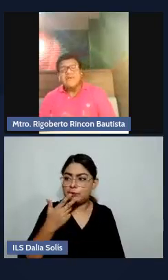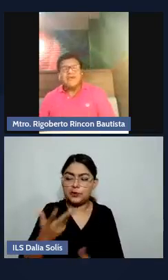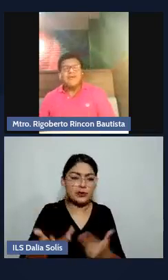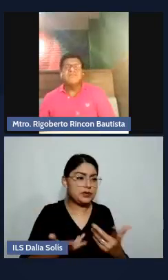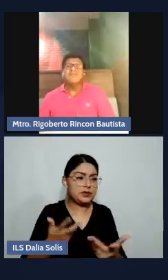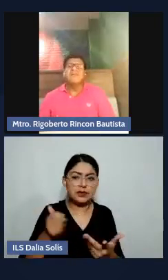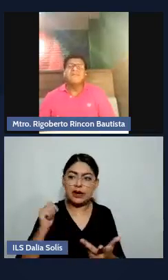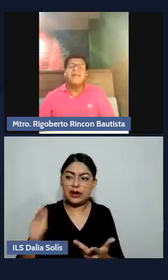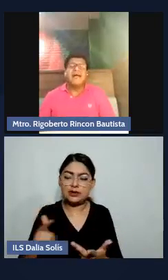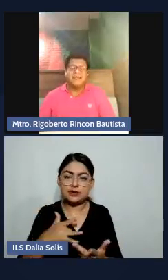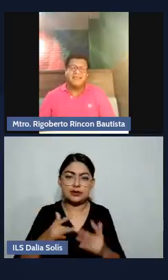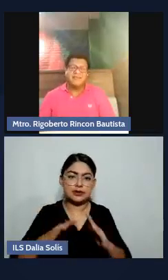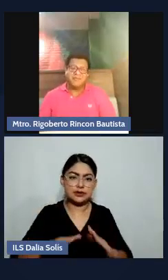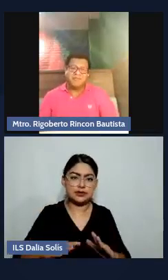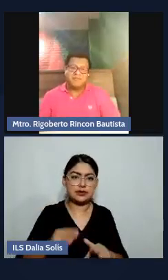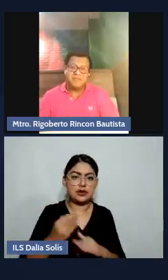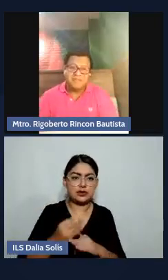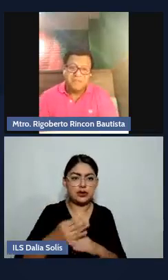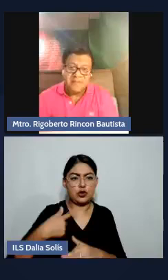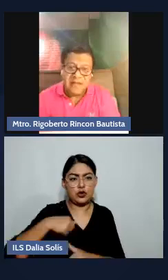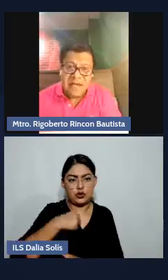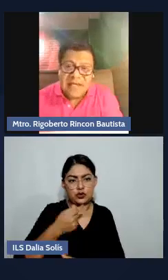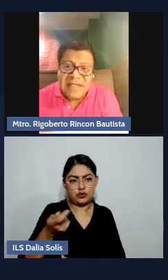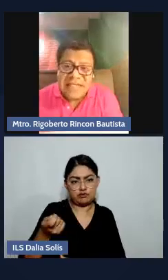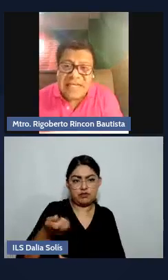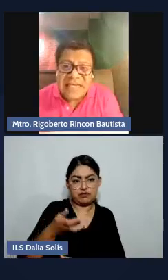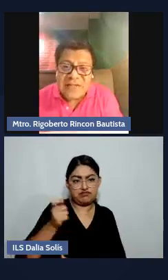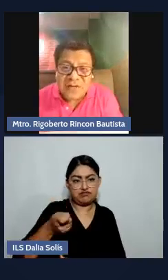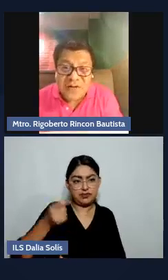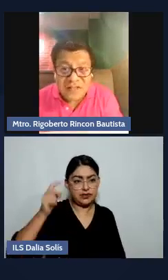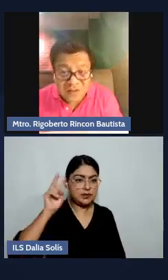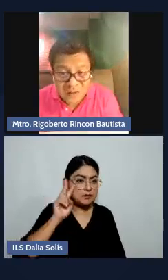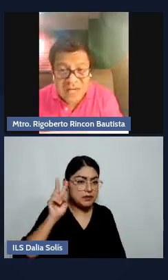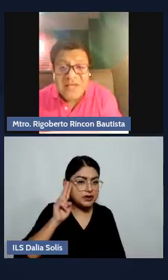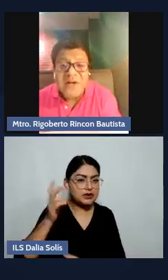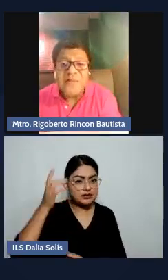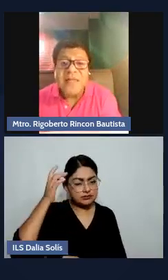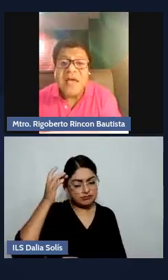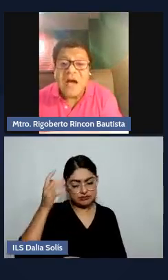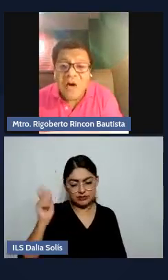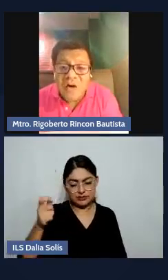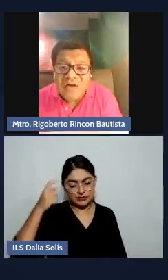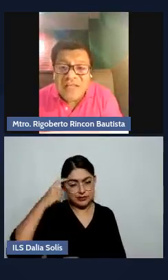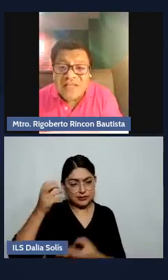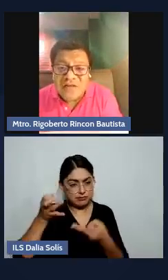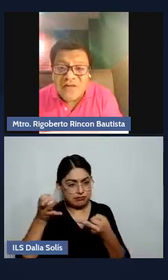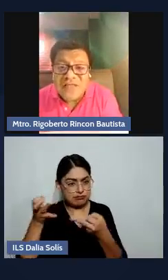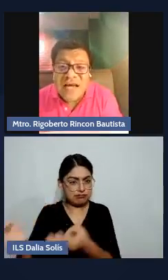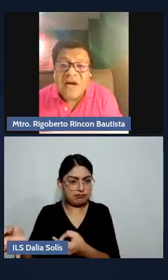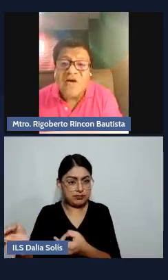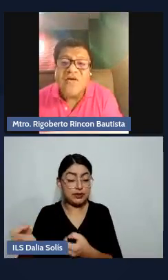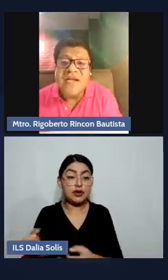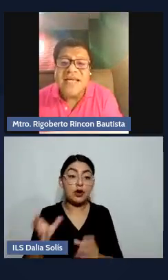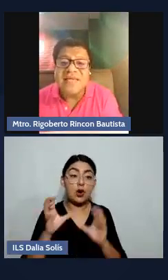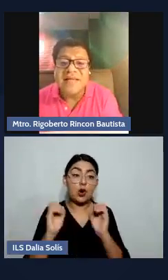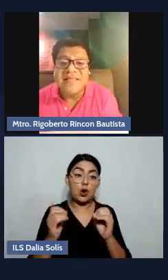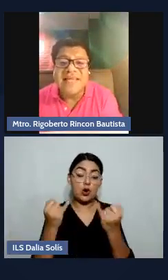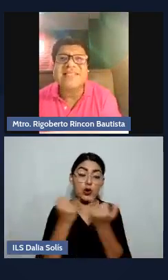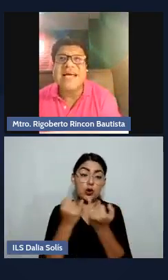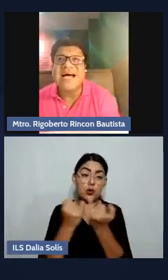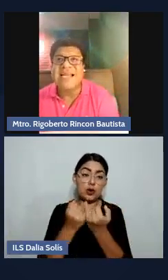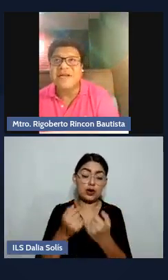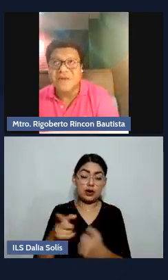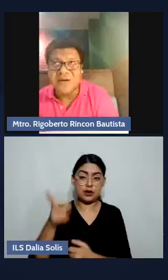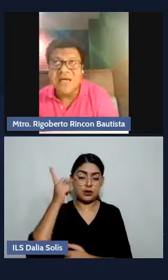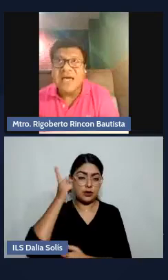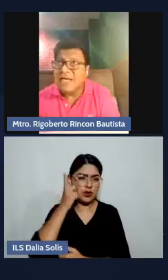llamar adicción. Dice trastornos de sueño o se asocia con la dependencia al alcohol.